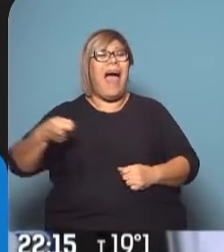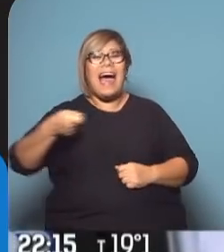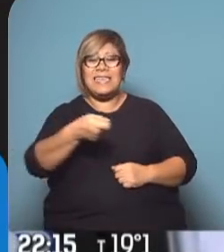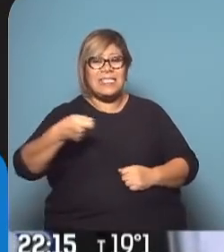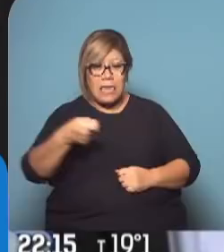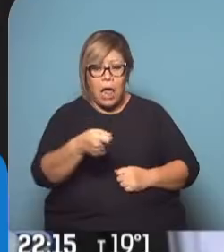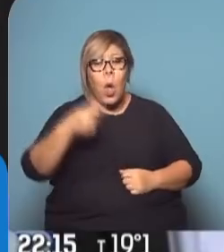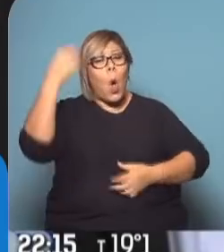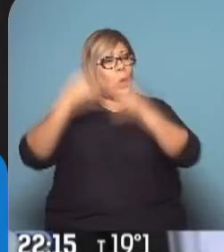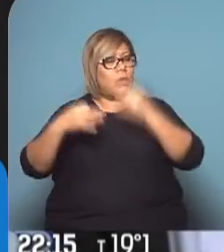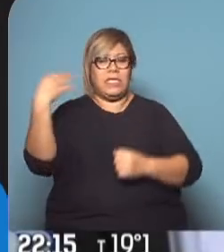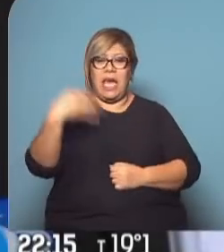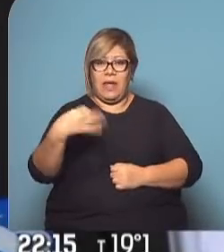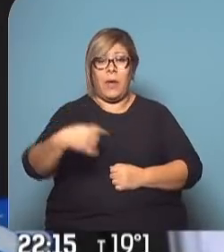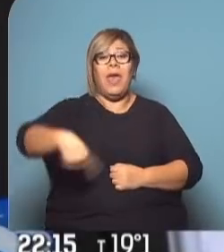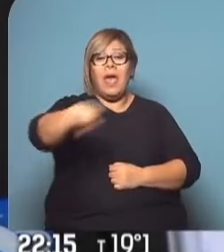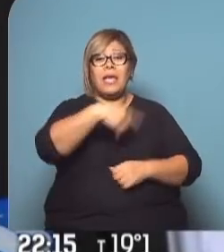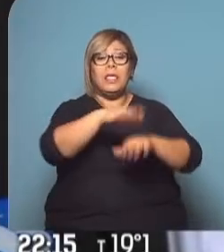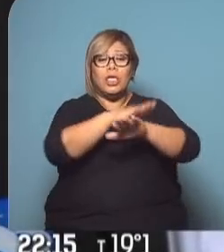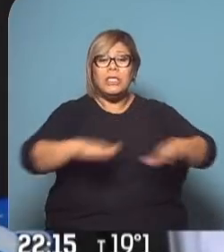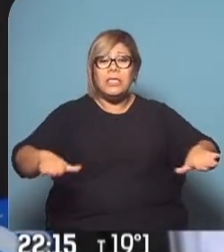Va a haber justicia para esos niños y niñas